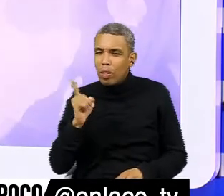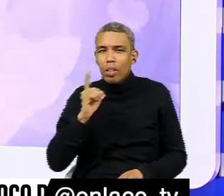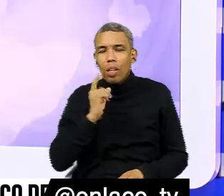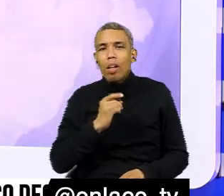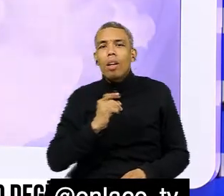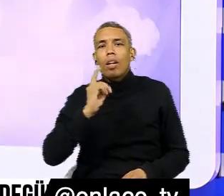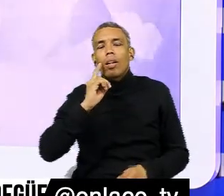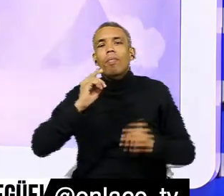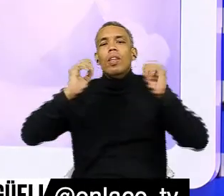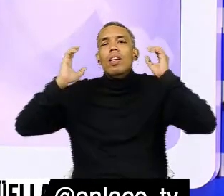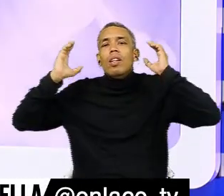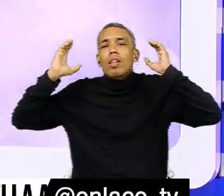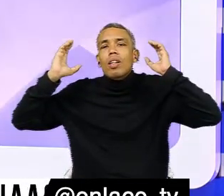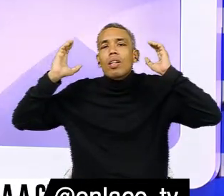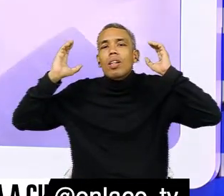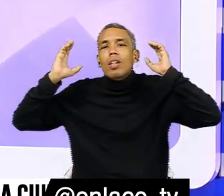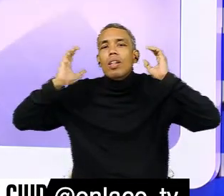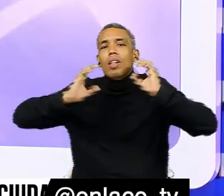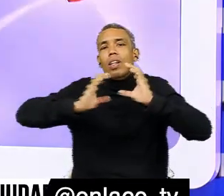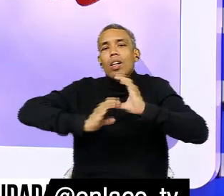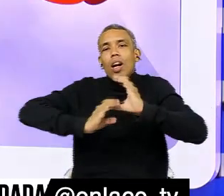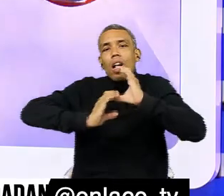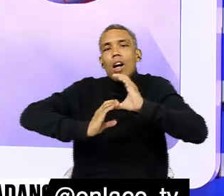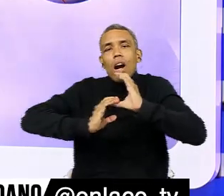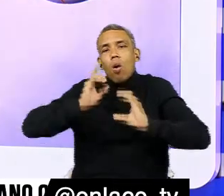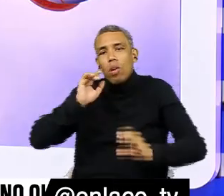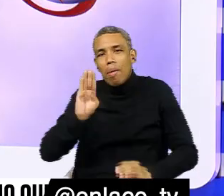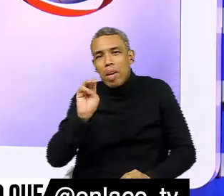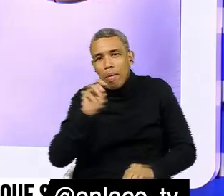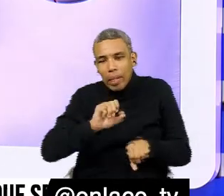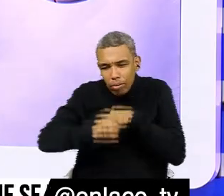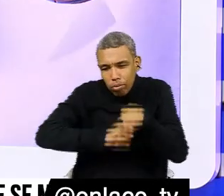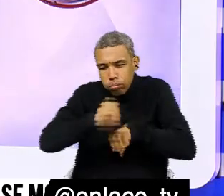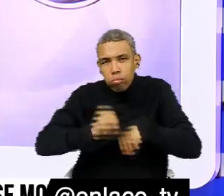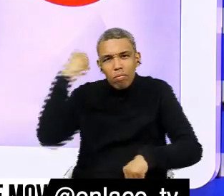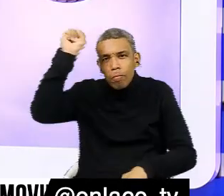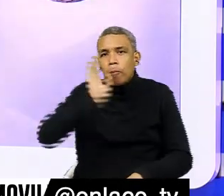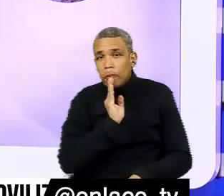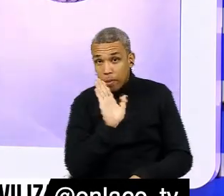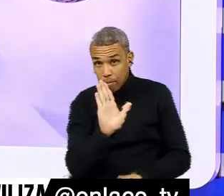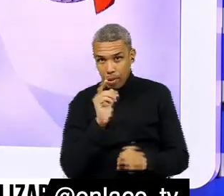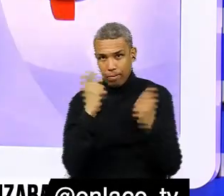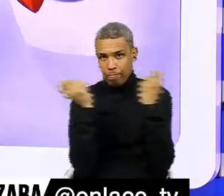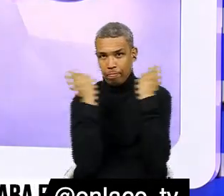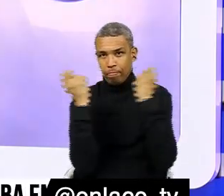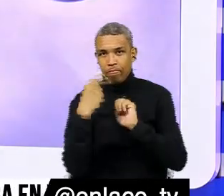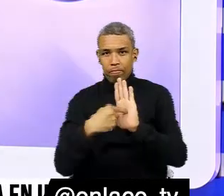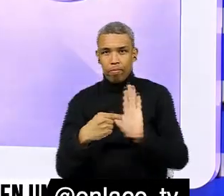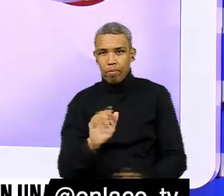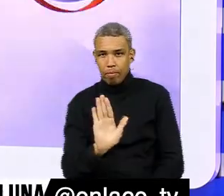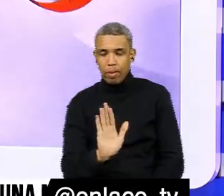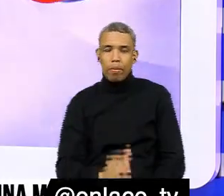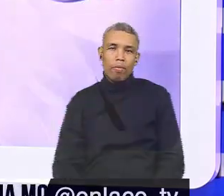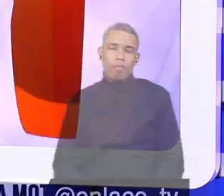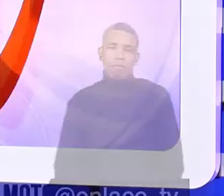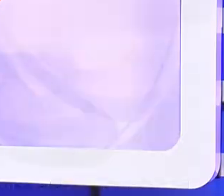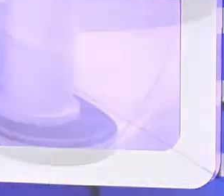de BMX y donde los barranqueños fueron protagonistas. Información en instantes, es el momento de nuestros patrocinadores, ya